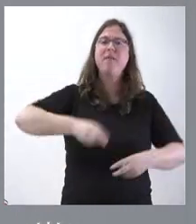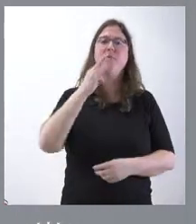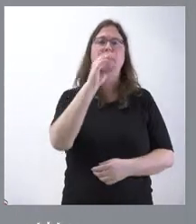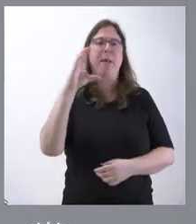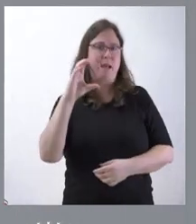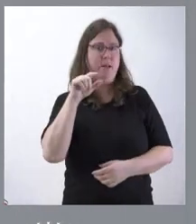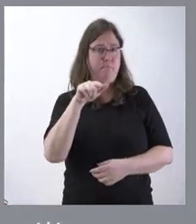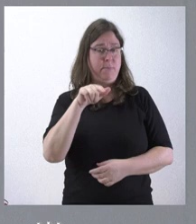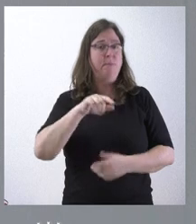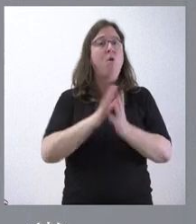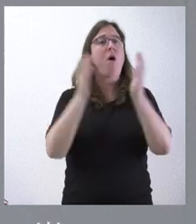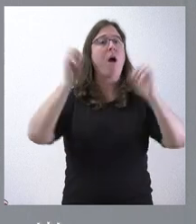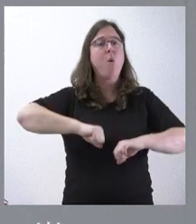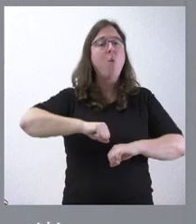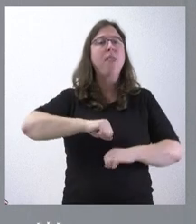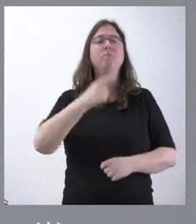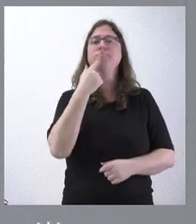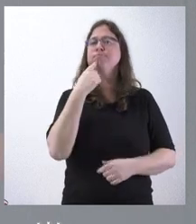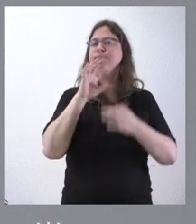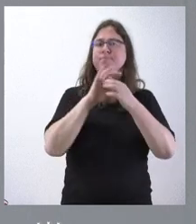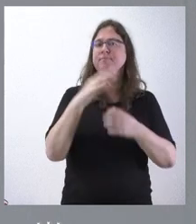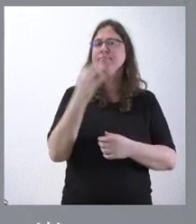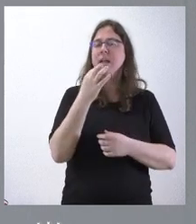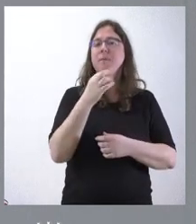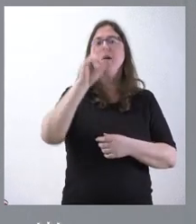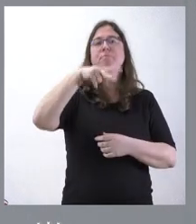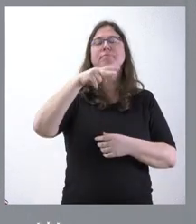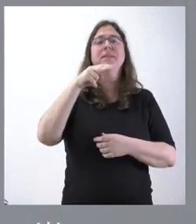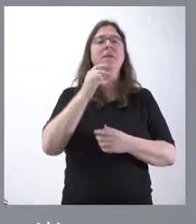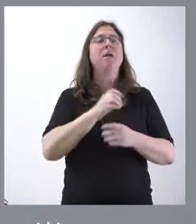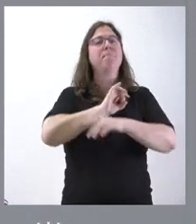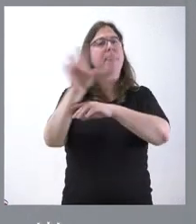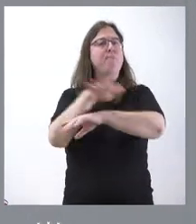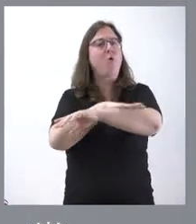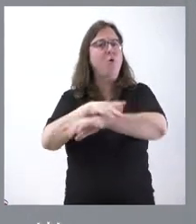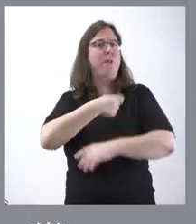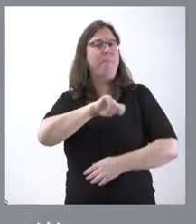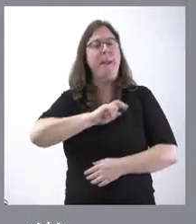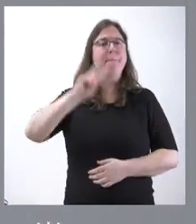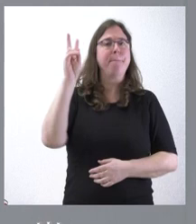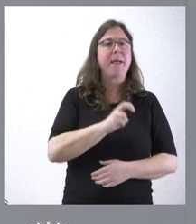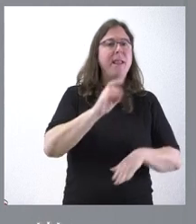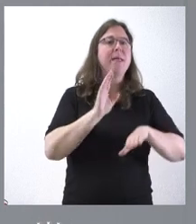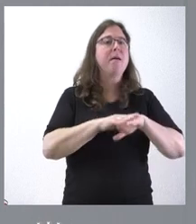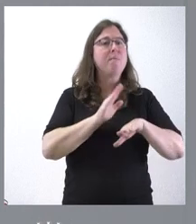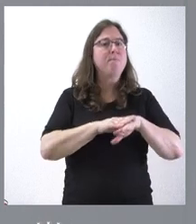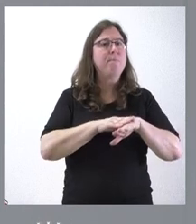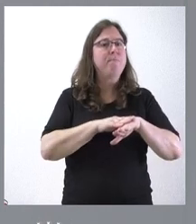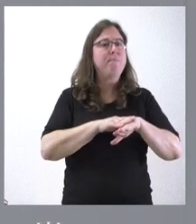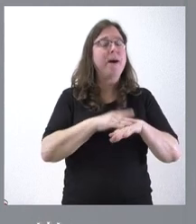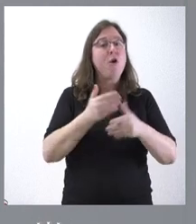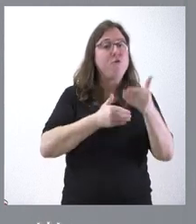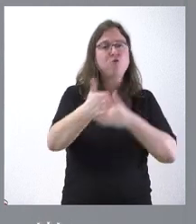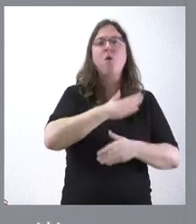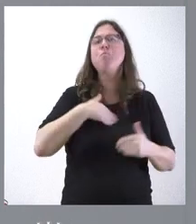este documento de pacto y de acuerdo y de consenso es un documento que hemos enviado al gobierno de España que podría servir de referencia para lo que queremos que se haga en el